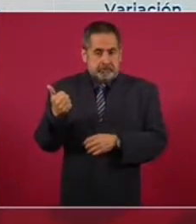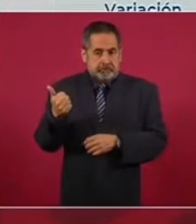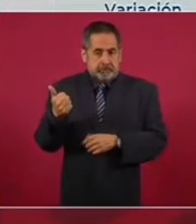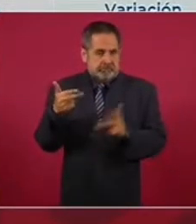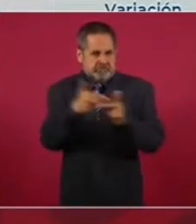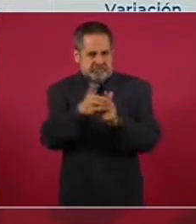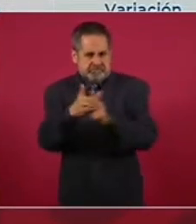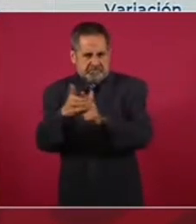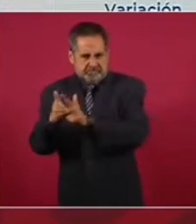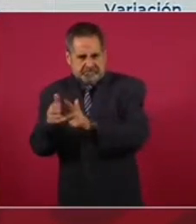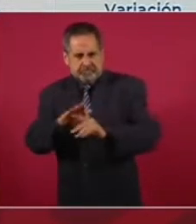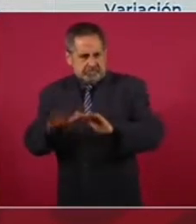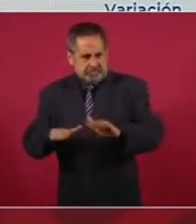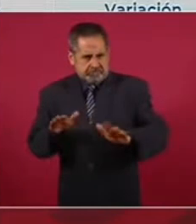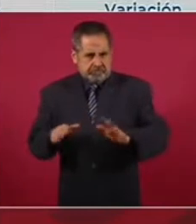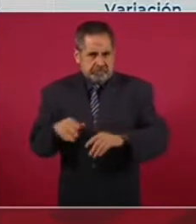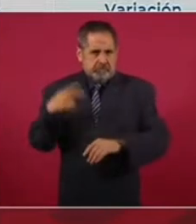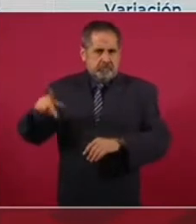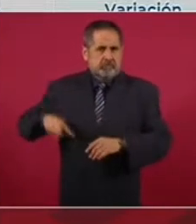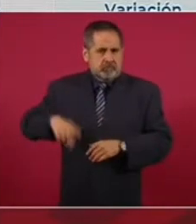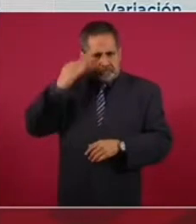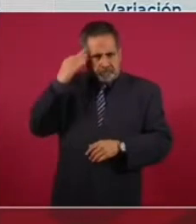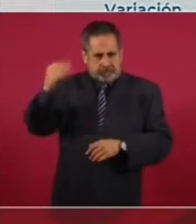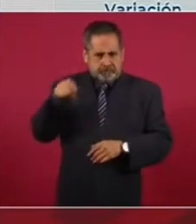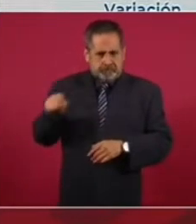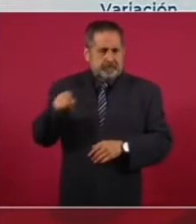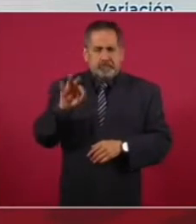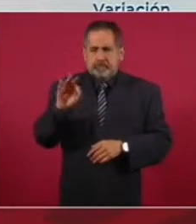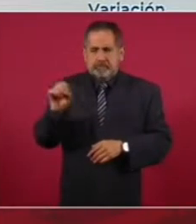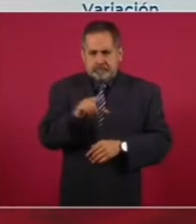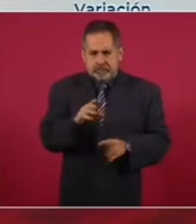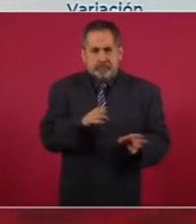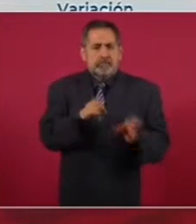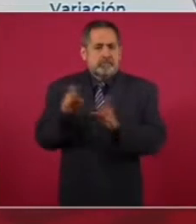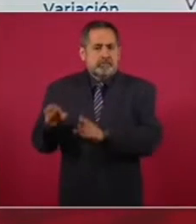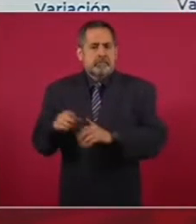de homicidios dolosos en su gobierno.